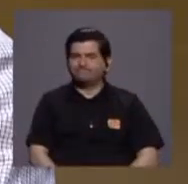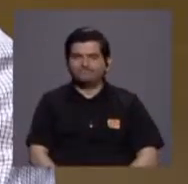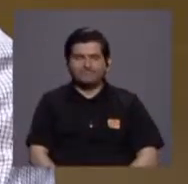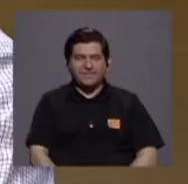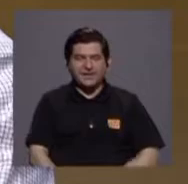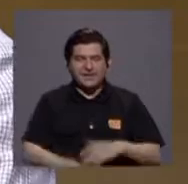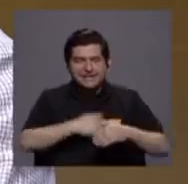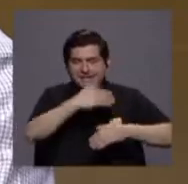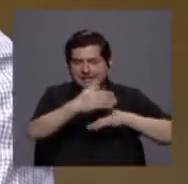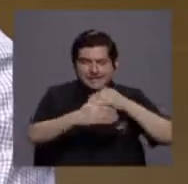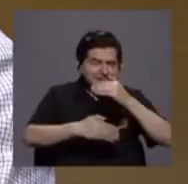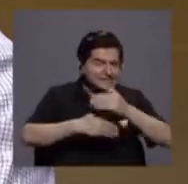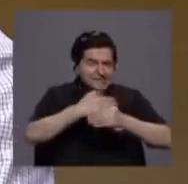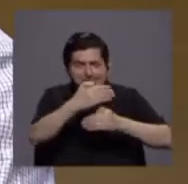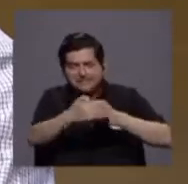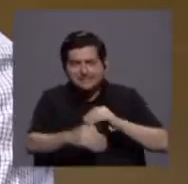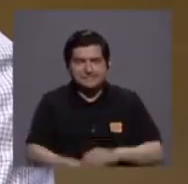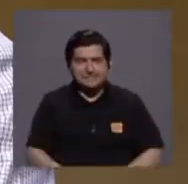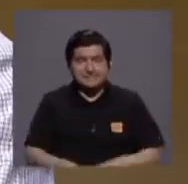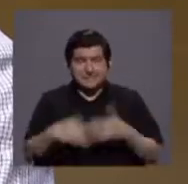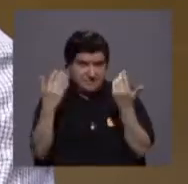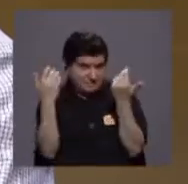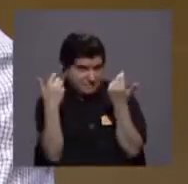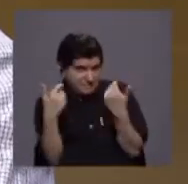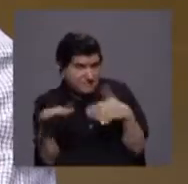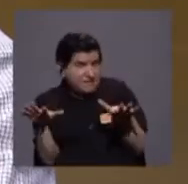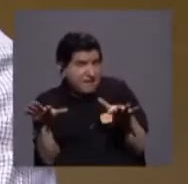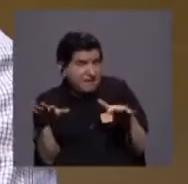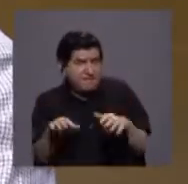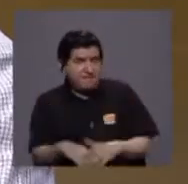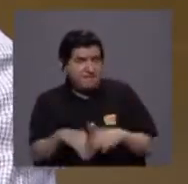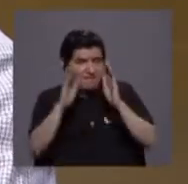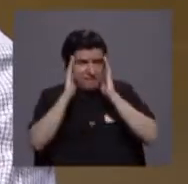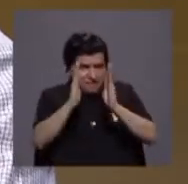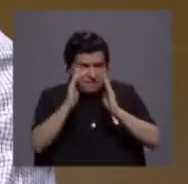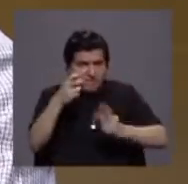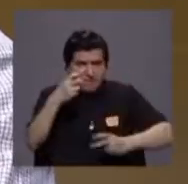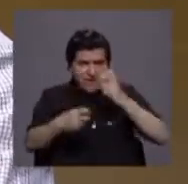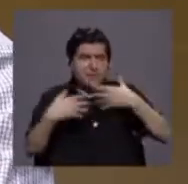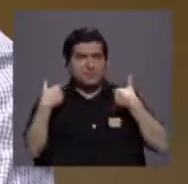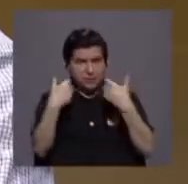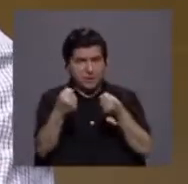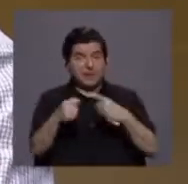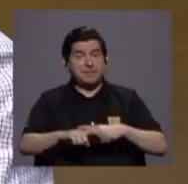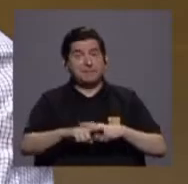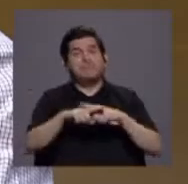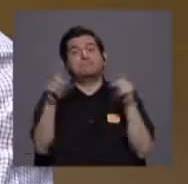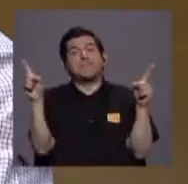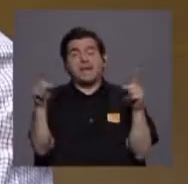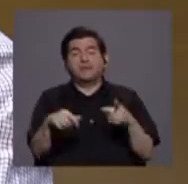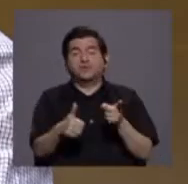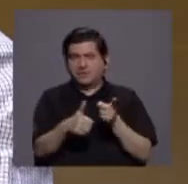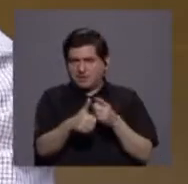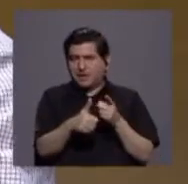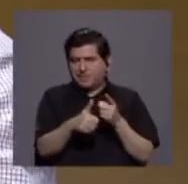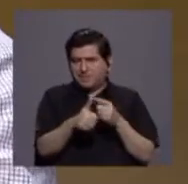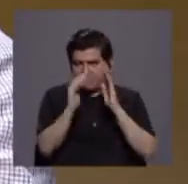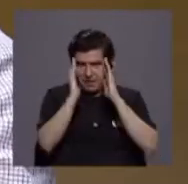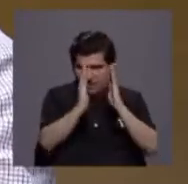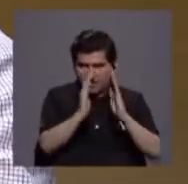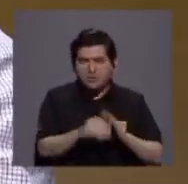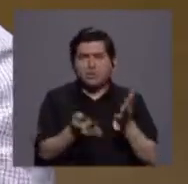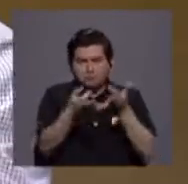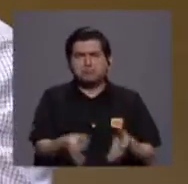la dinámica una vez que se atienda el problema de la salud, pero va a ser el primero, ¿verdad? Y eso